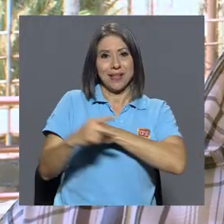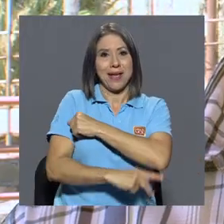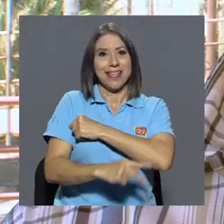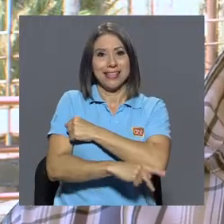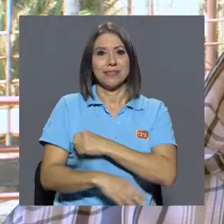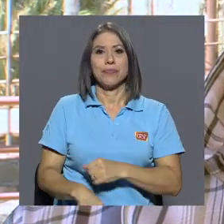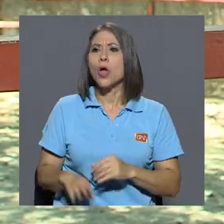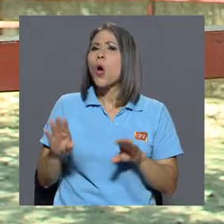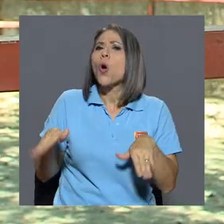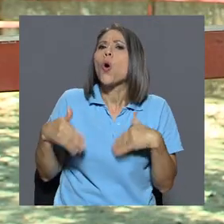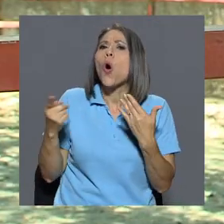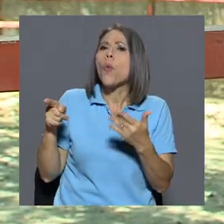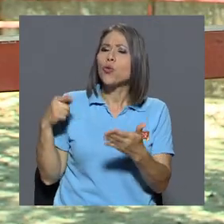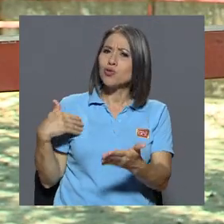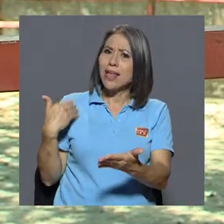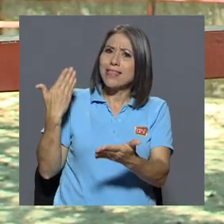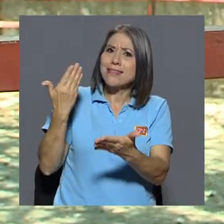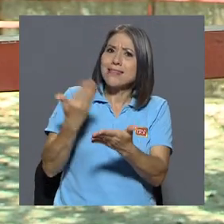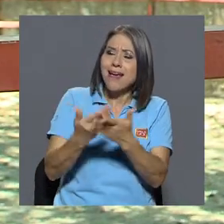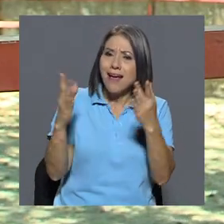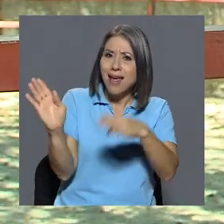la televisión?